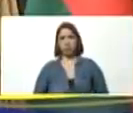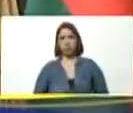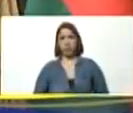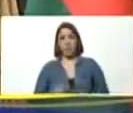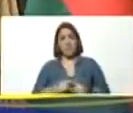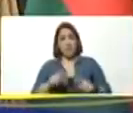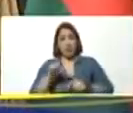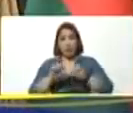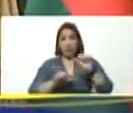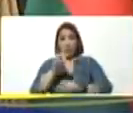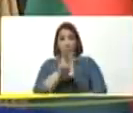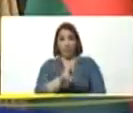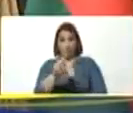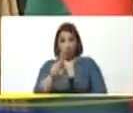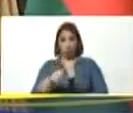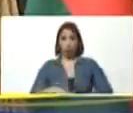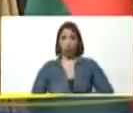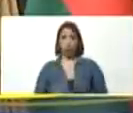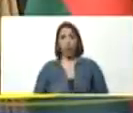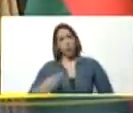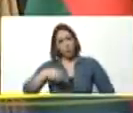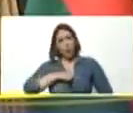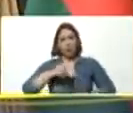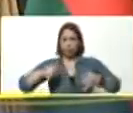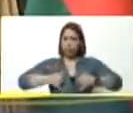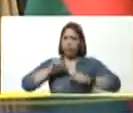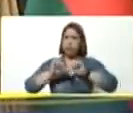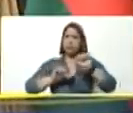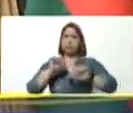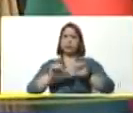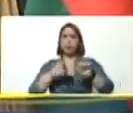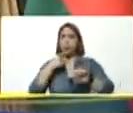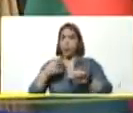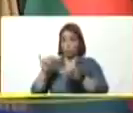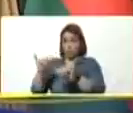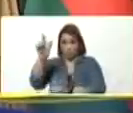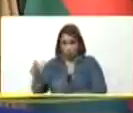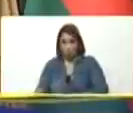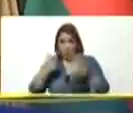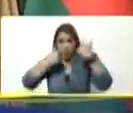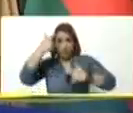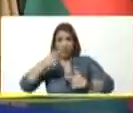Pero el siglo XXI será nuestro siglo, dijo el comandante Hugo Chávez,